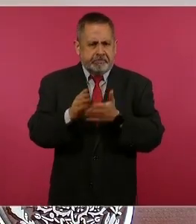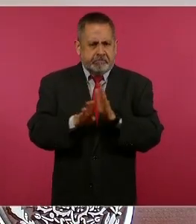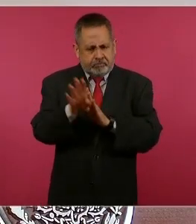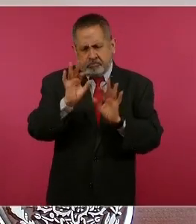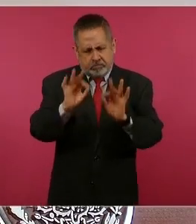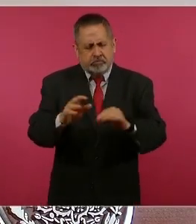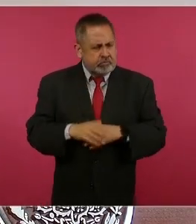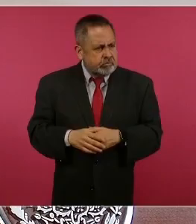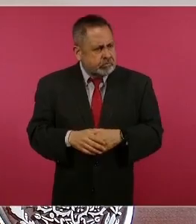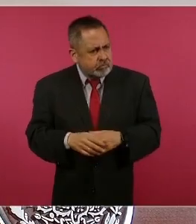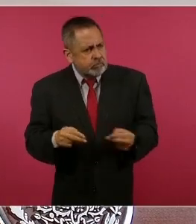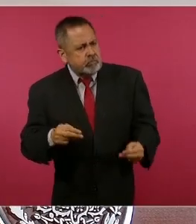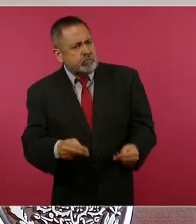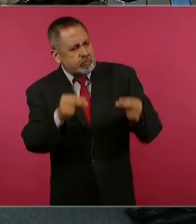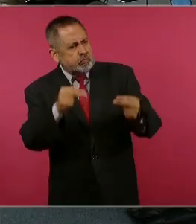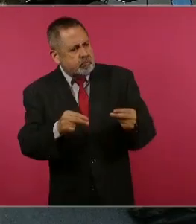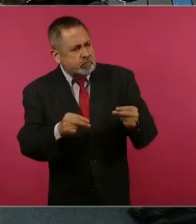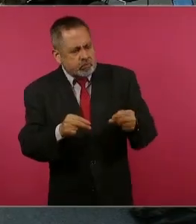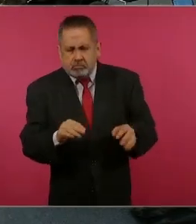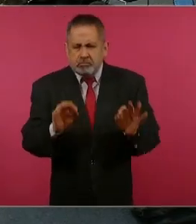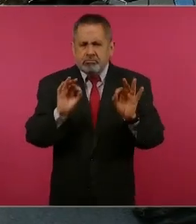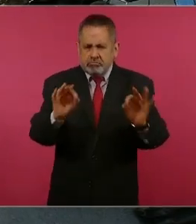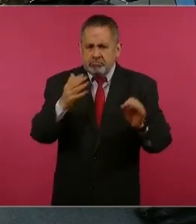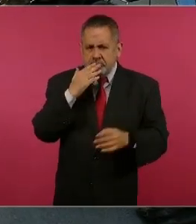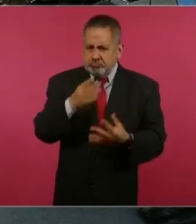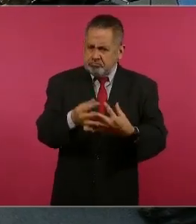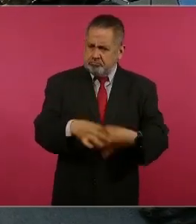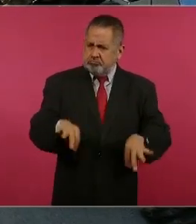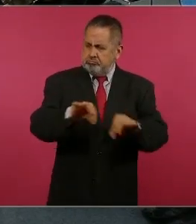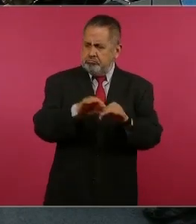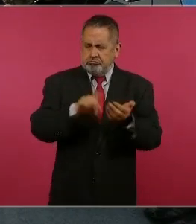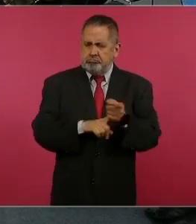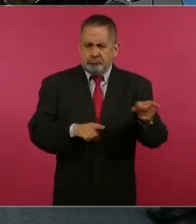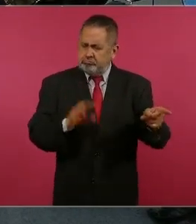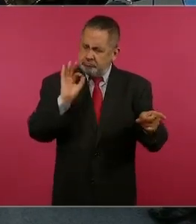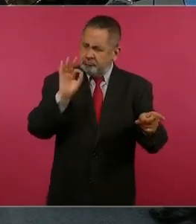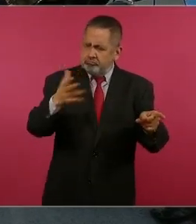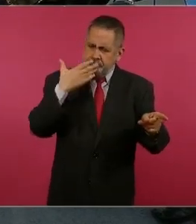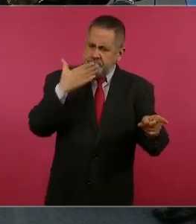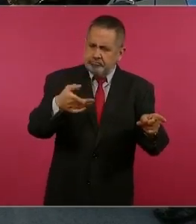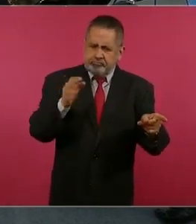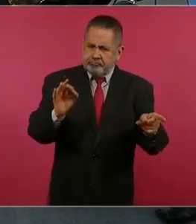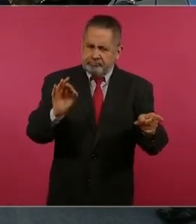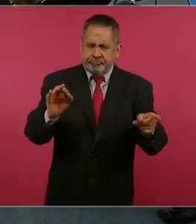Esto es una actividad muy importante,